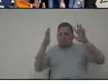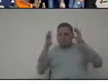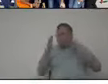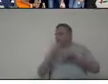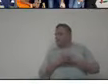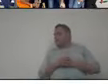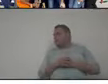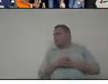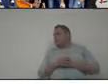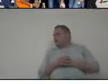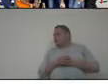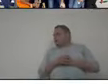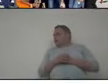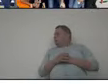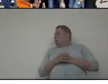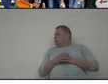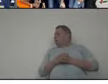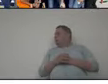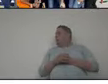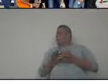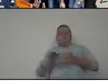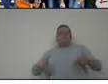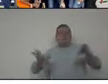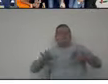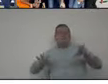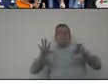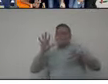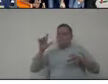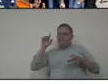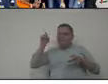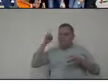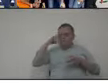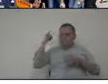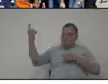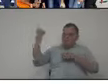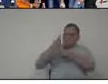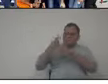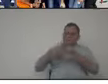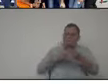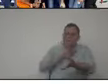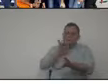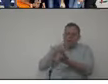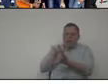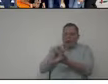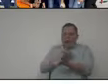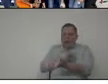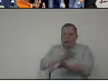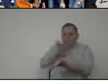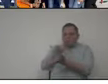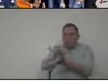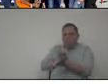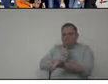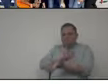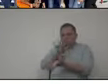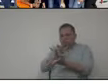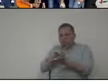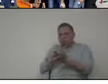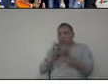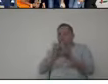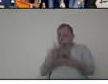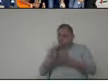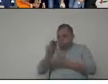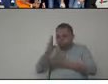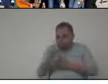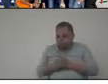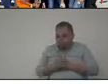participamos en todas las actividades que el señor gobernador ha hecho, como en el Día de Acción de